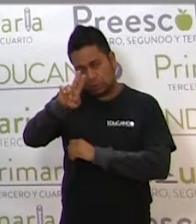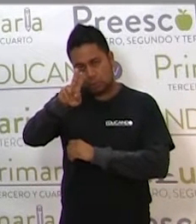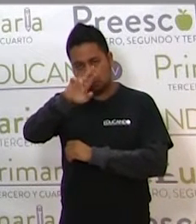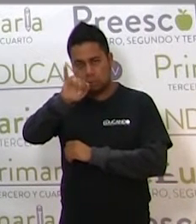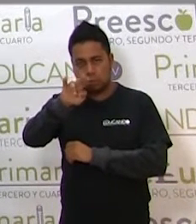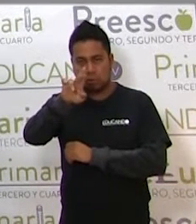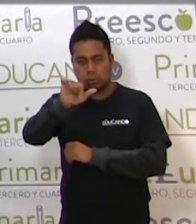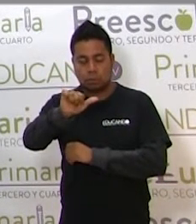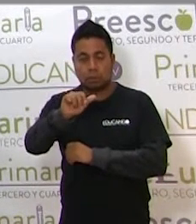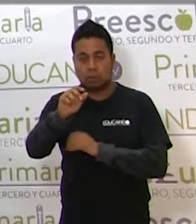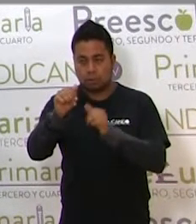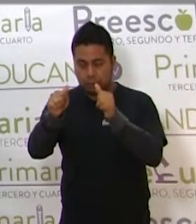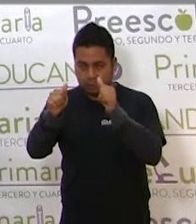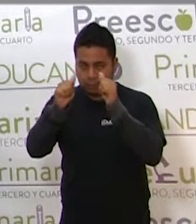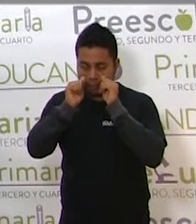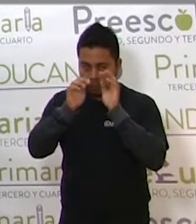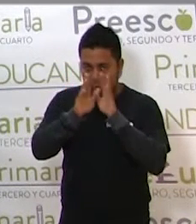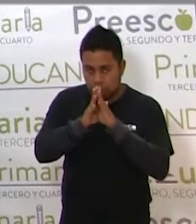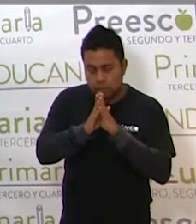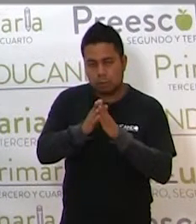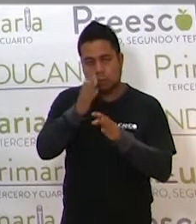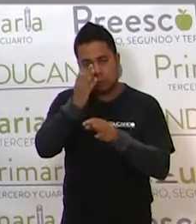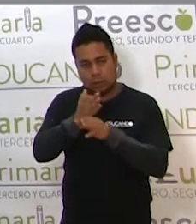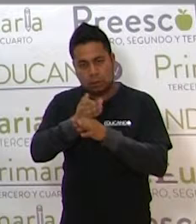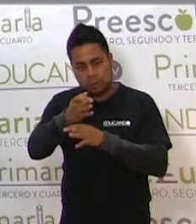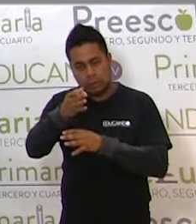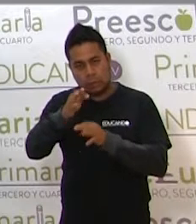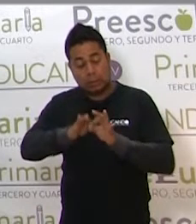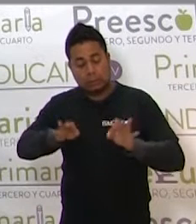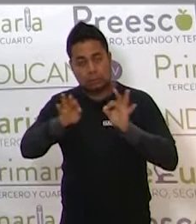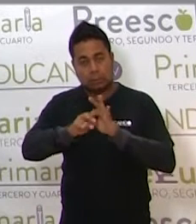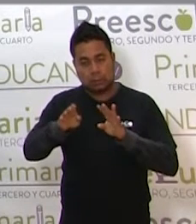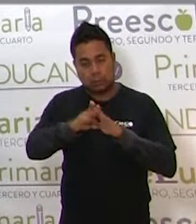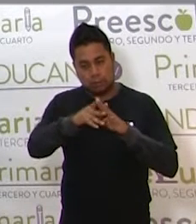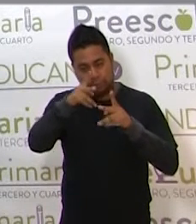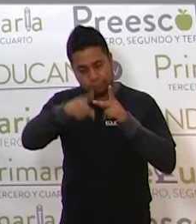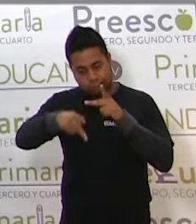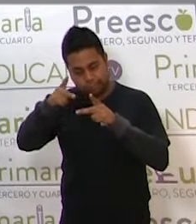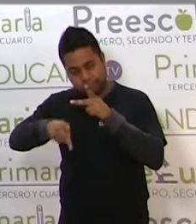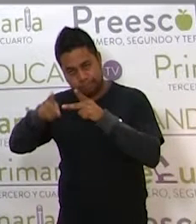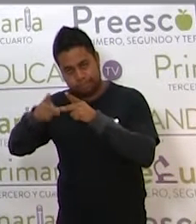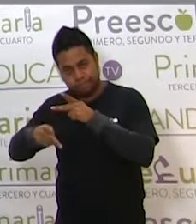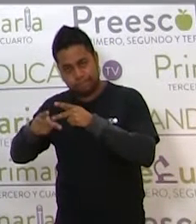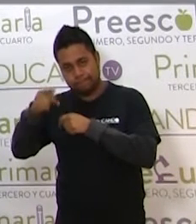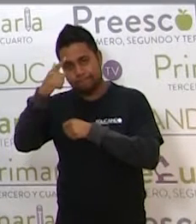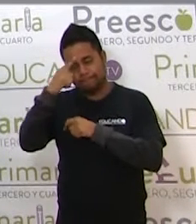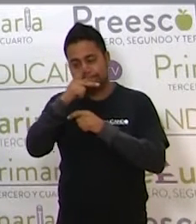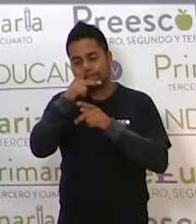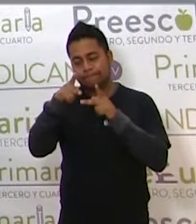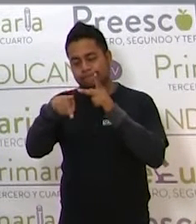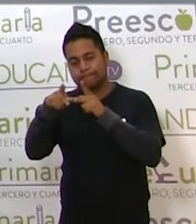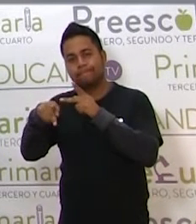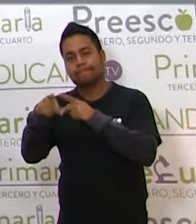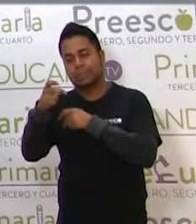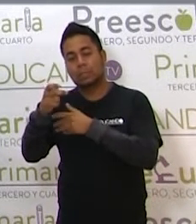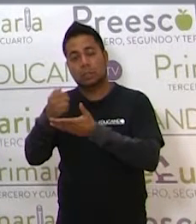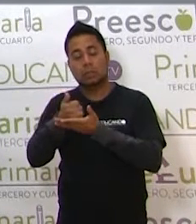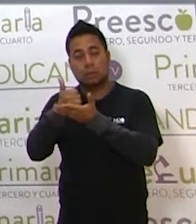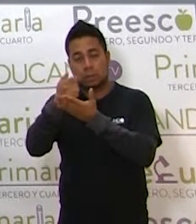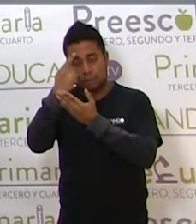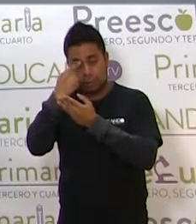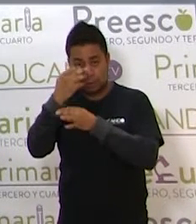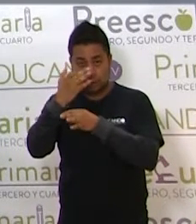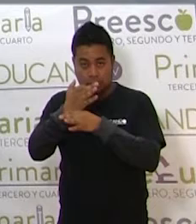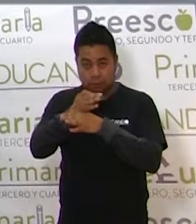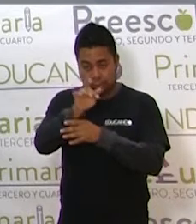importante lo que estamos aprendiendo en la separación de sílabas porque eso te va a servir para poder clasificar en